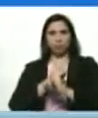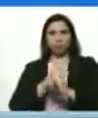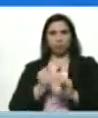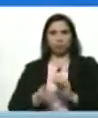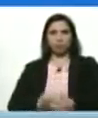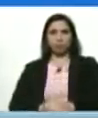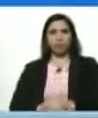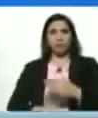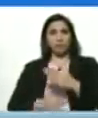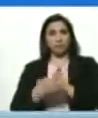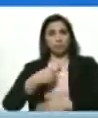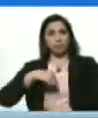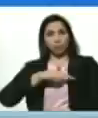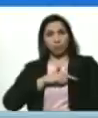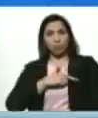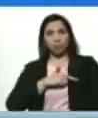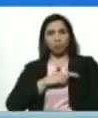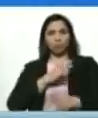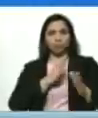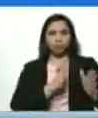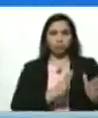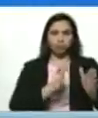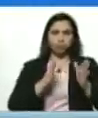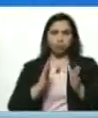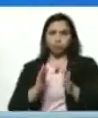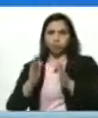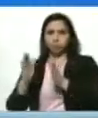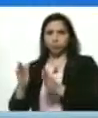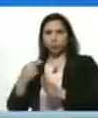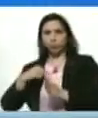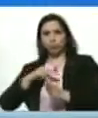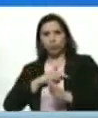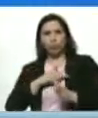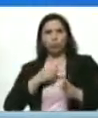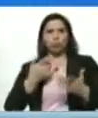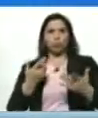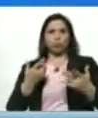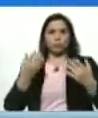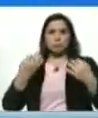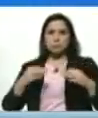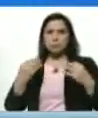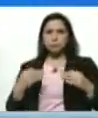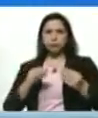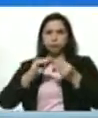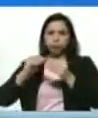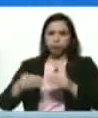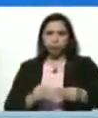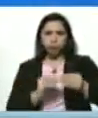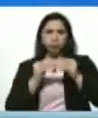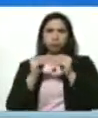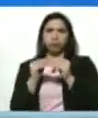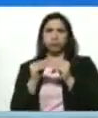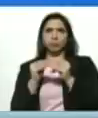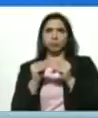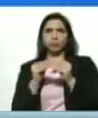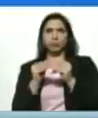vamos nosotros a ir por pasos vamos a ir regularizando normalizando